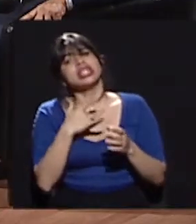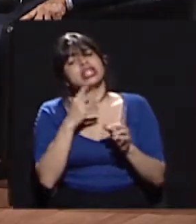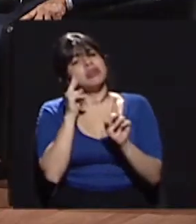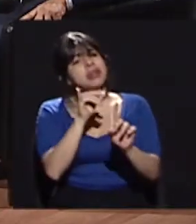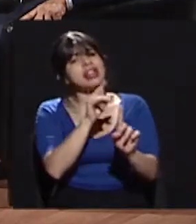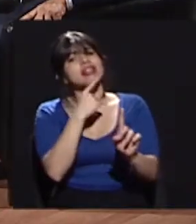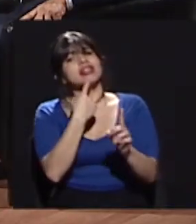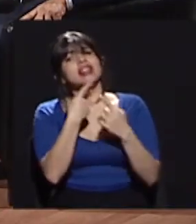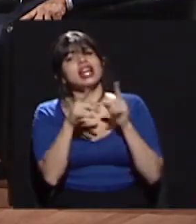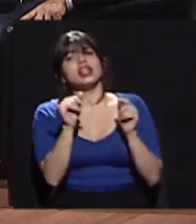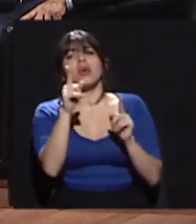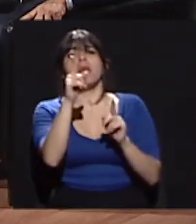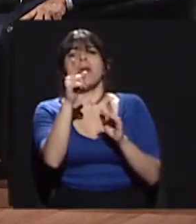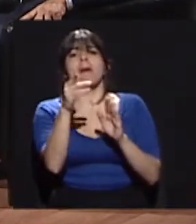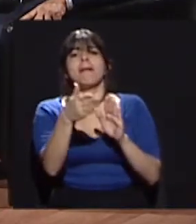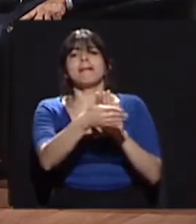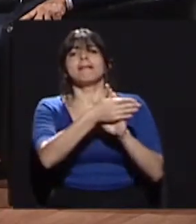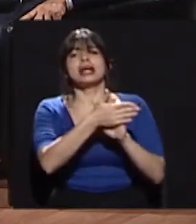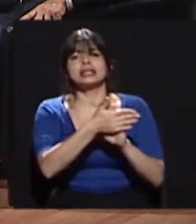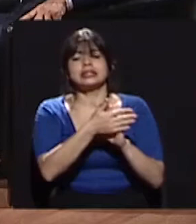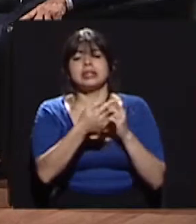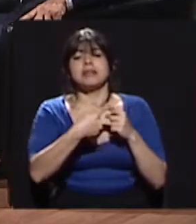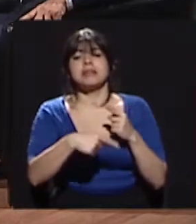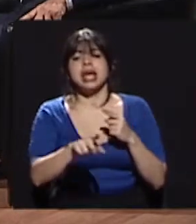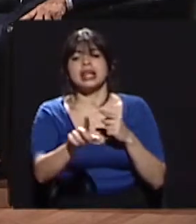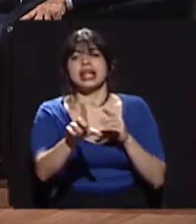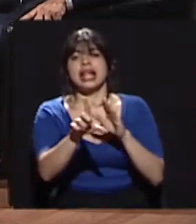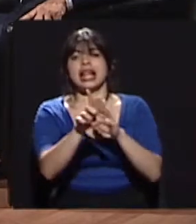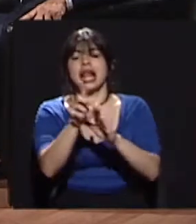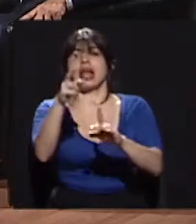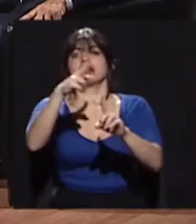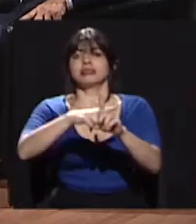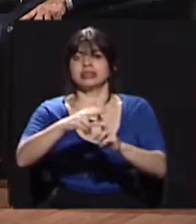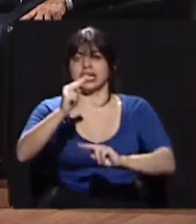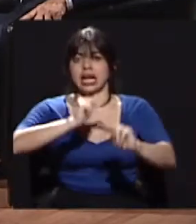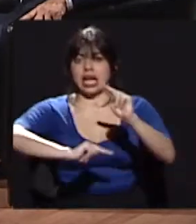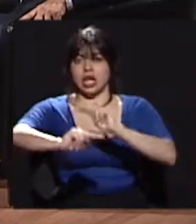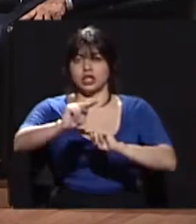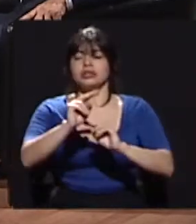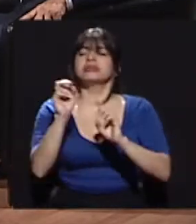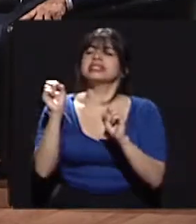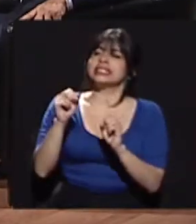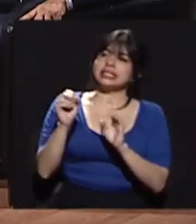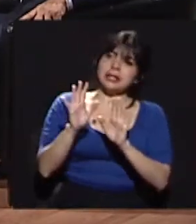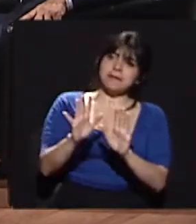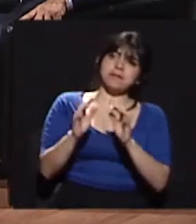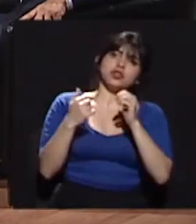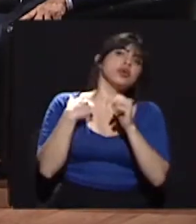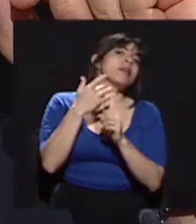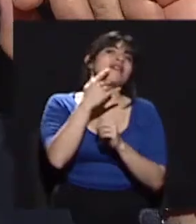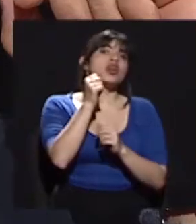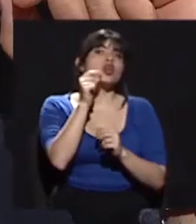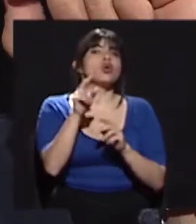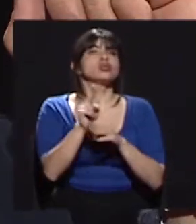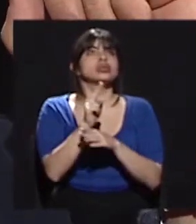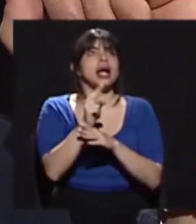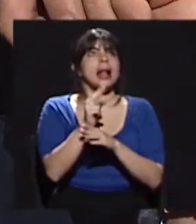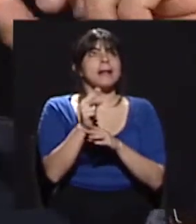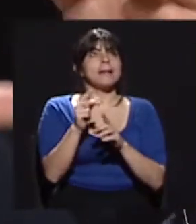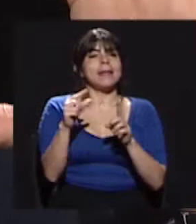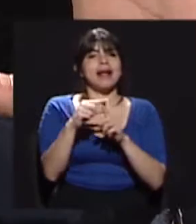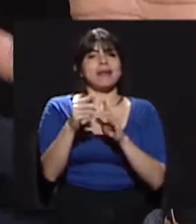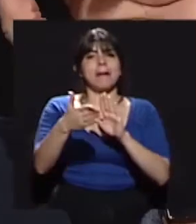un parche mientras entraría a regir la ley de que se está negociando con digamos yo preferiría no usar la